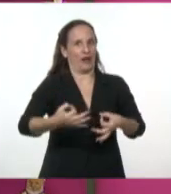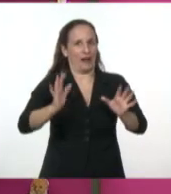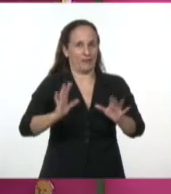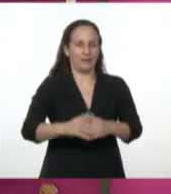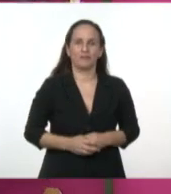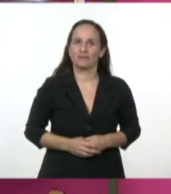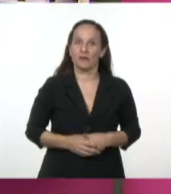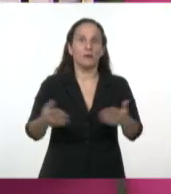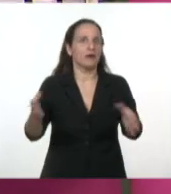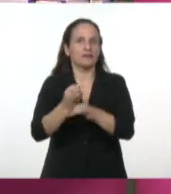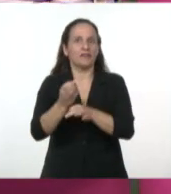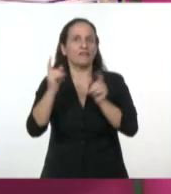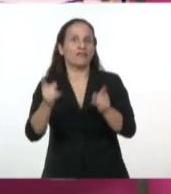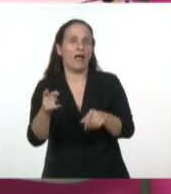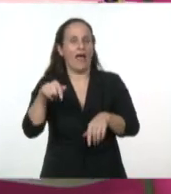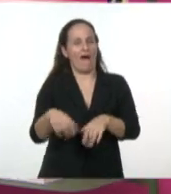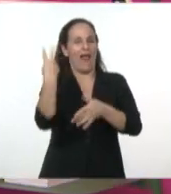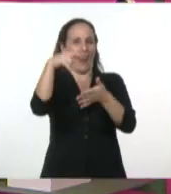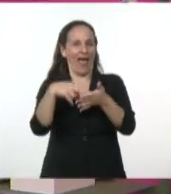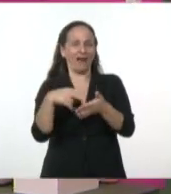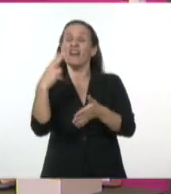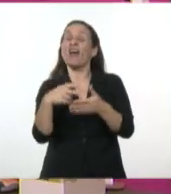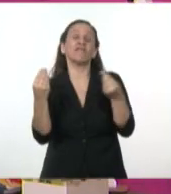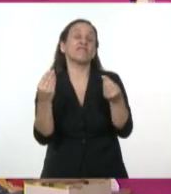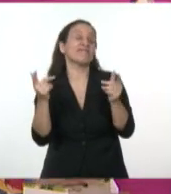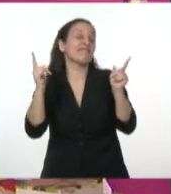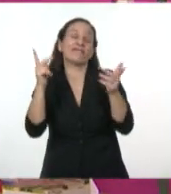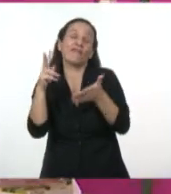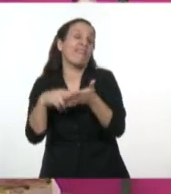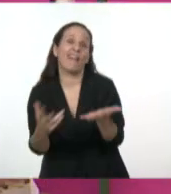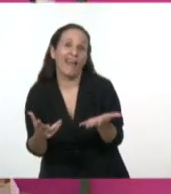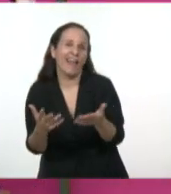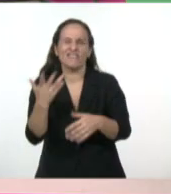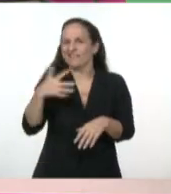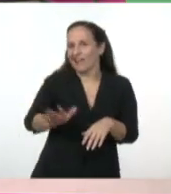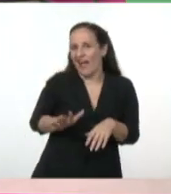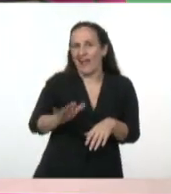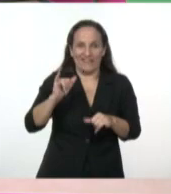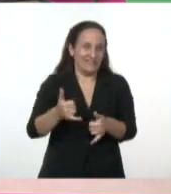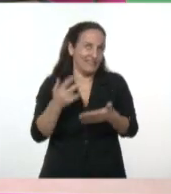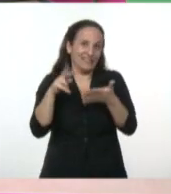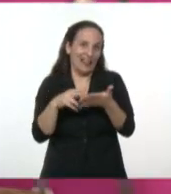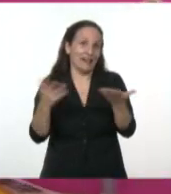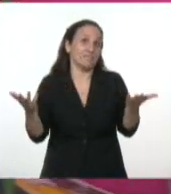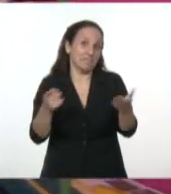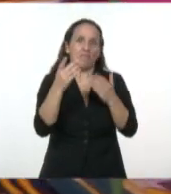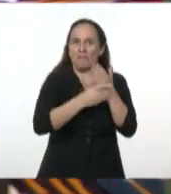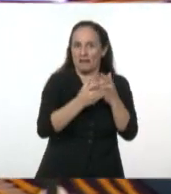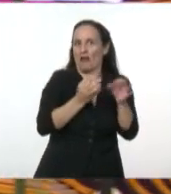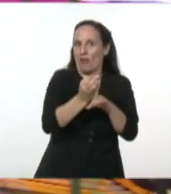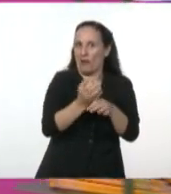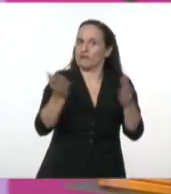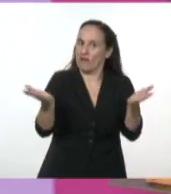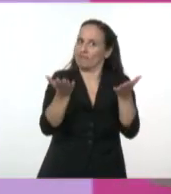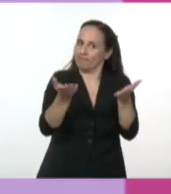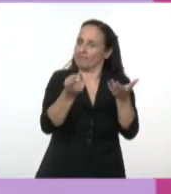En Seguimos Educando llegó el momento de leer. Leer por leer, leer porque sí, porque tenemos ganas. ¿Qué les parece? Es la invitación del Ministerio de Educación.